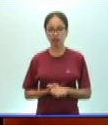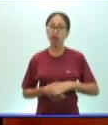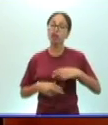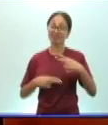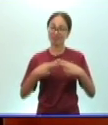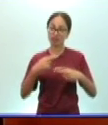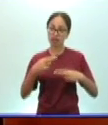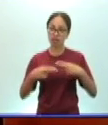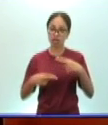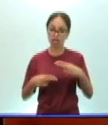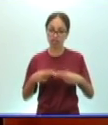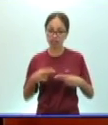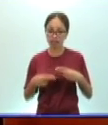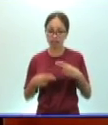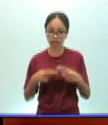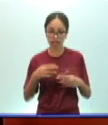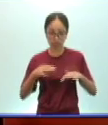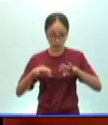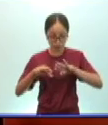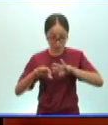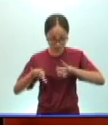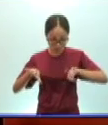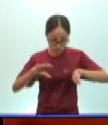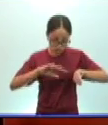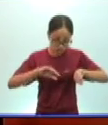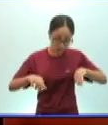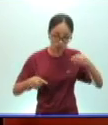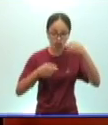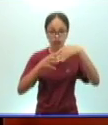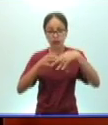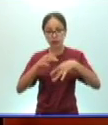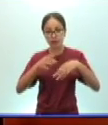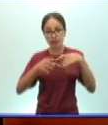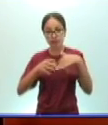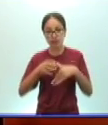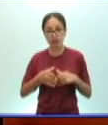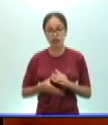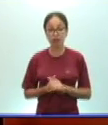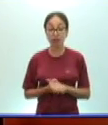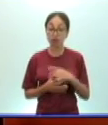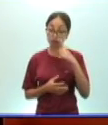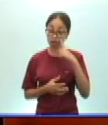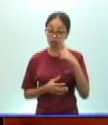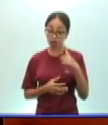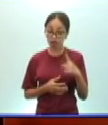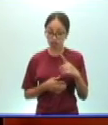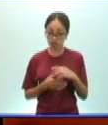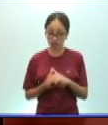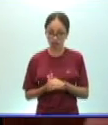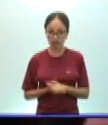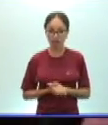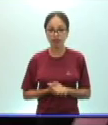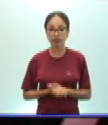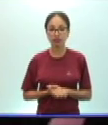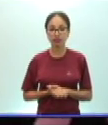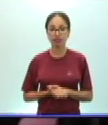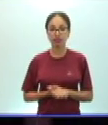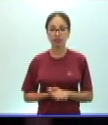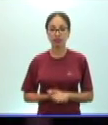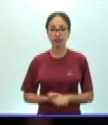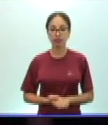la operación de filtración. Atentos a todo el procedimiento que se lleva a cabo.